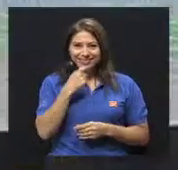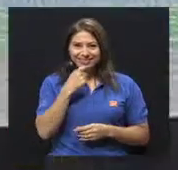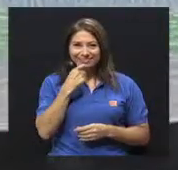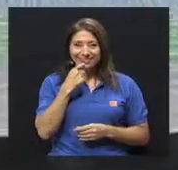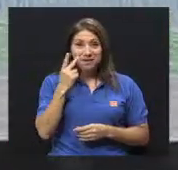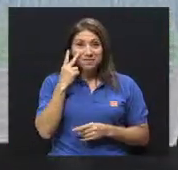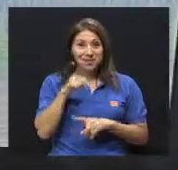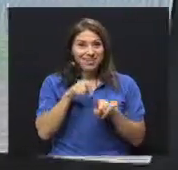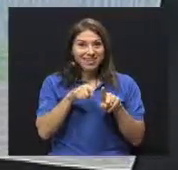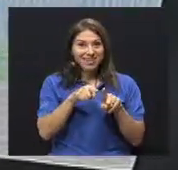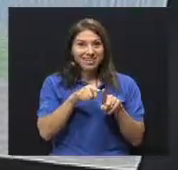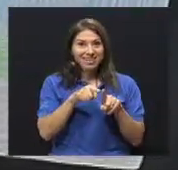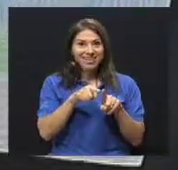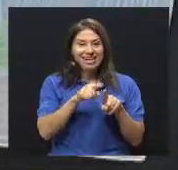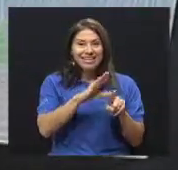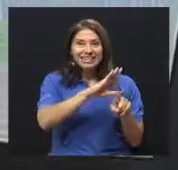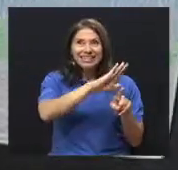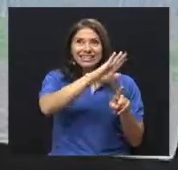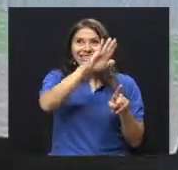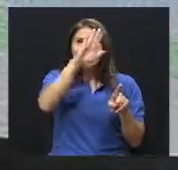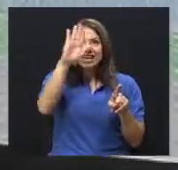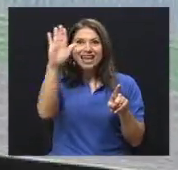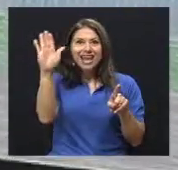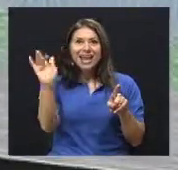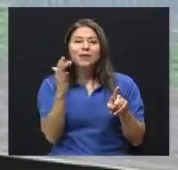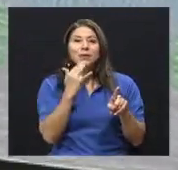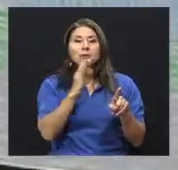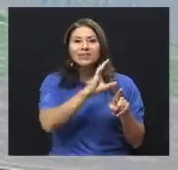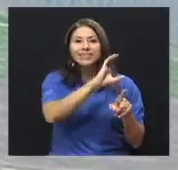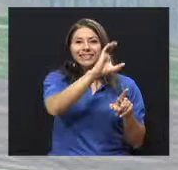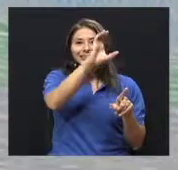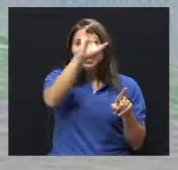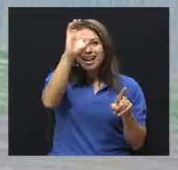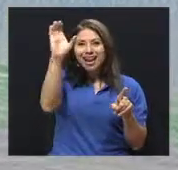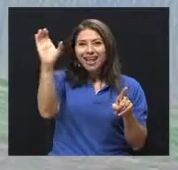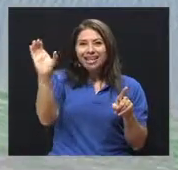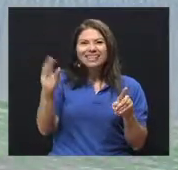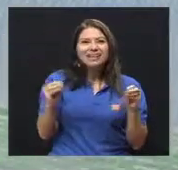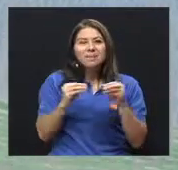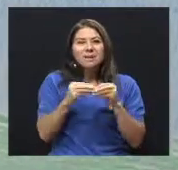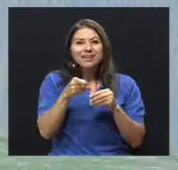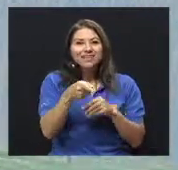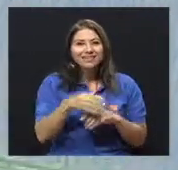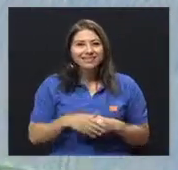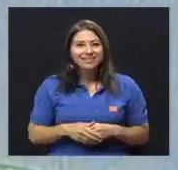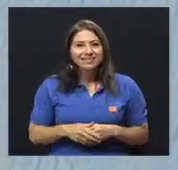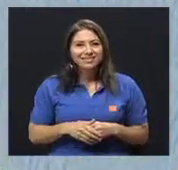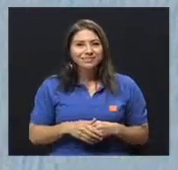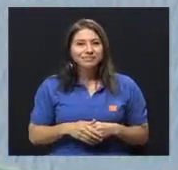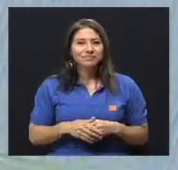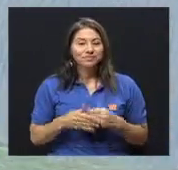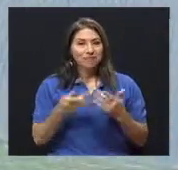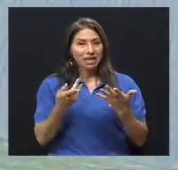Pero es un cielo totalmente celeste. Ajá, ¿y qué más hay ahí? De ahí,